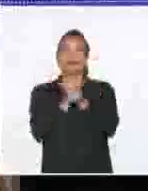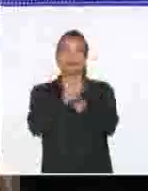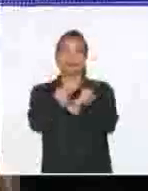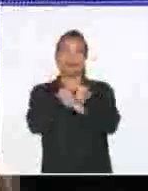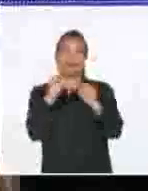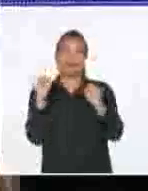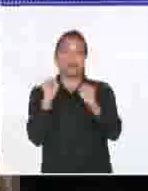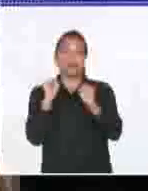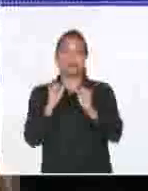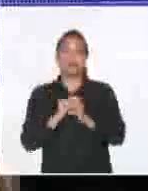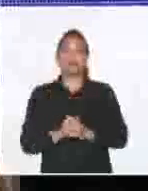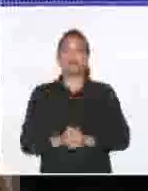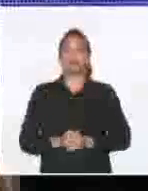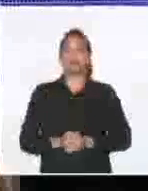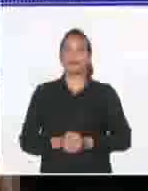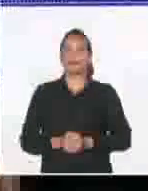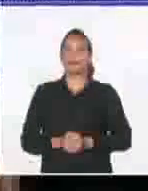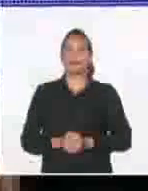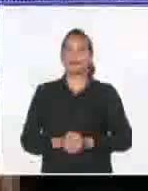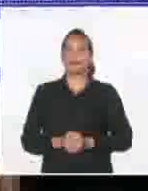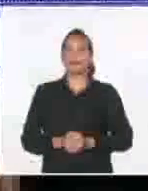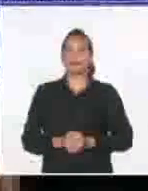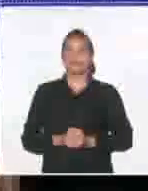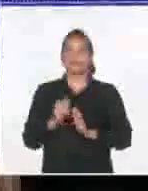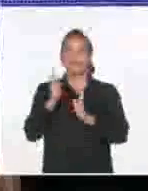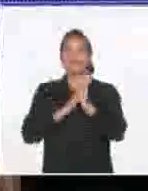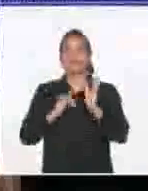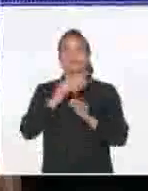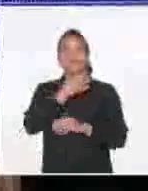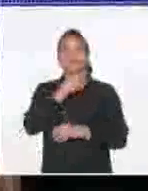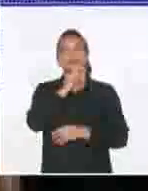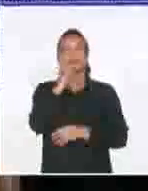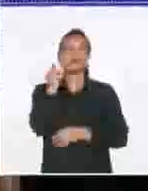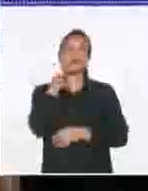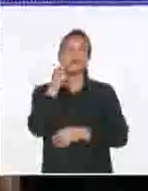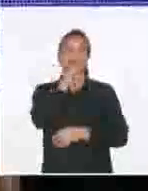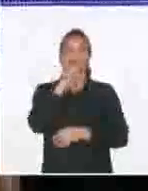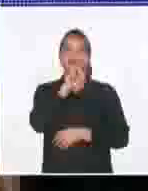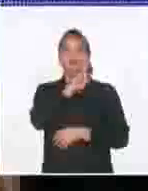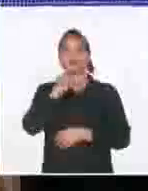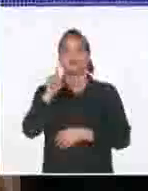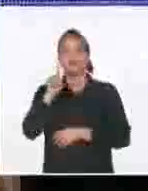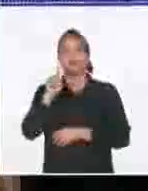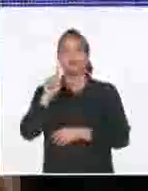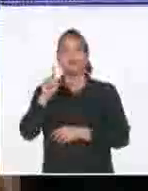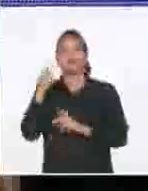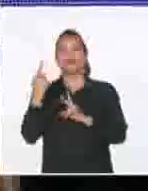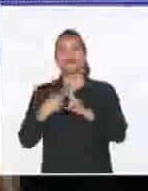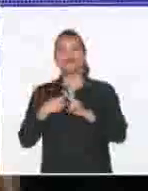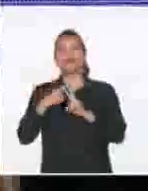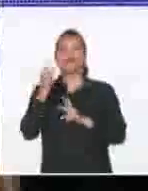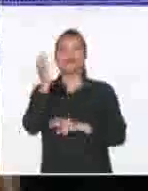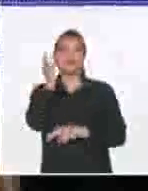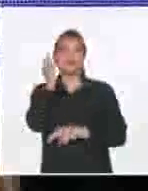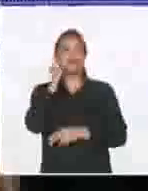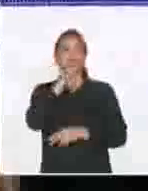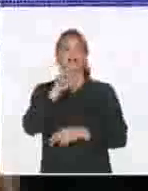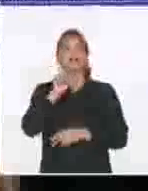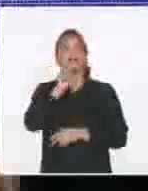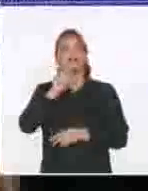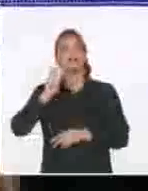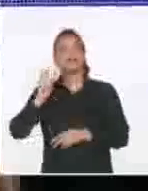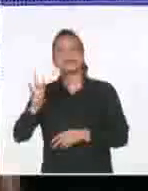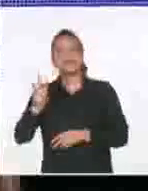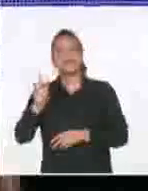terrorismo. Entre enero de 2021 y febrero de 2023 se aplicaron